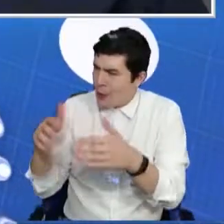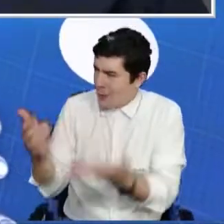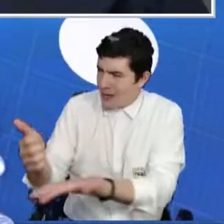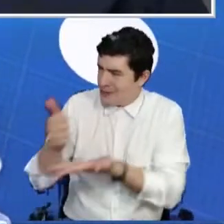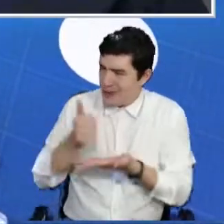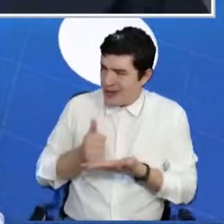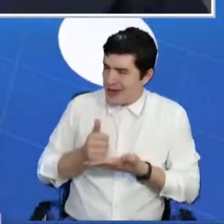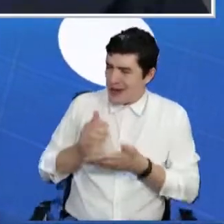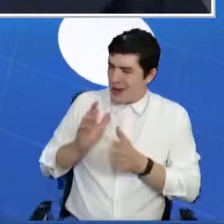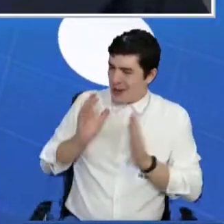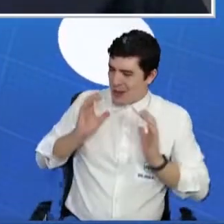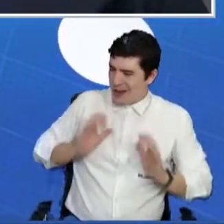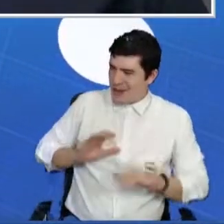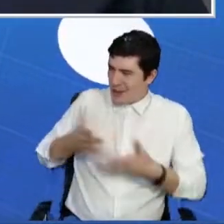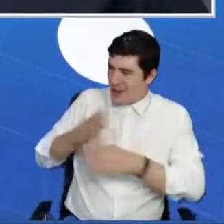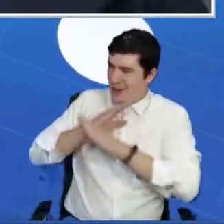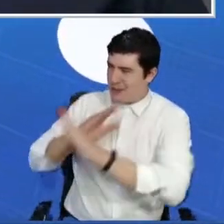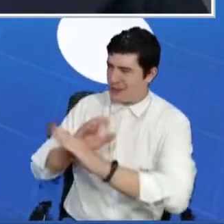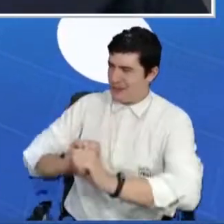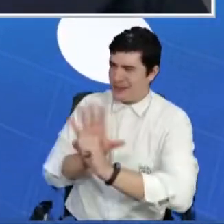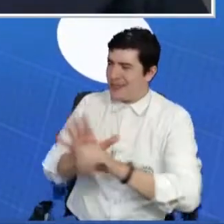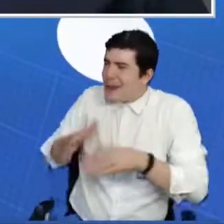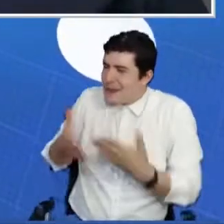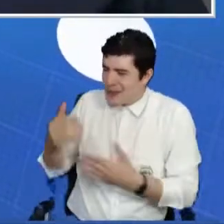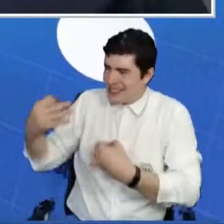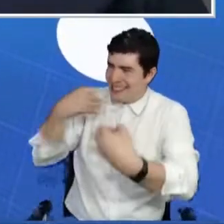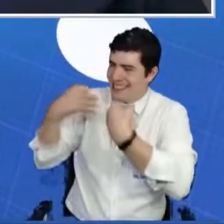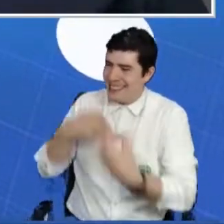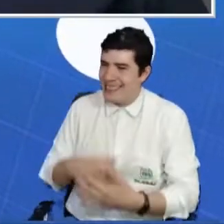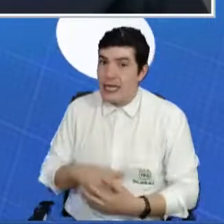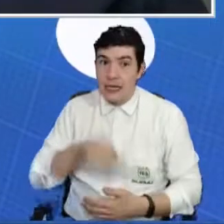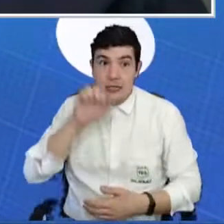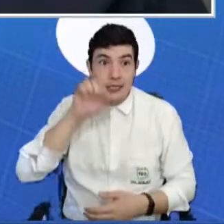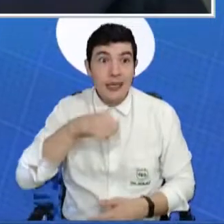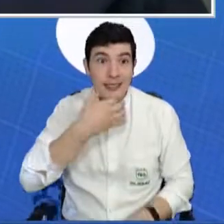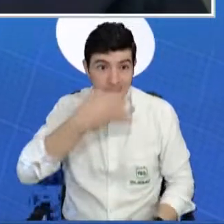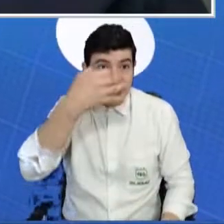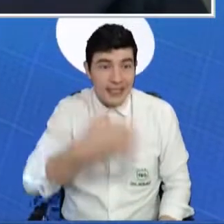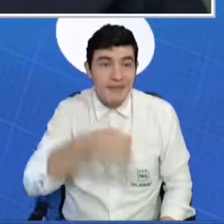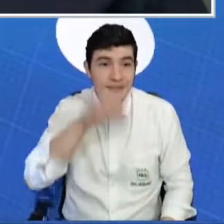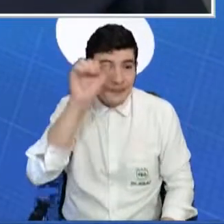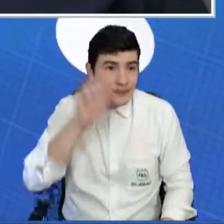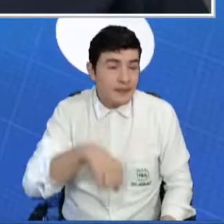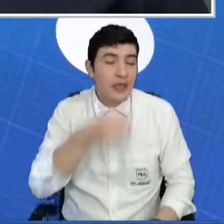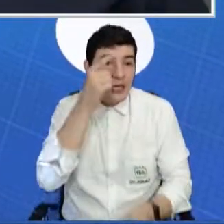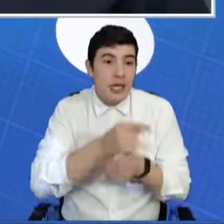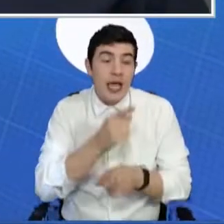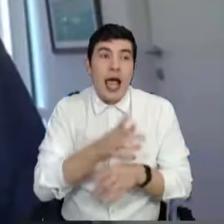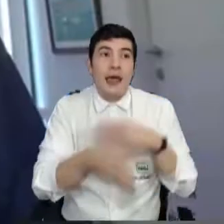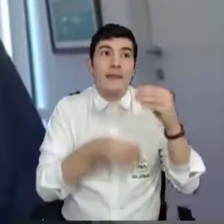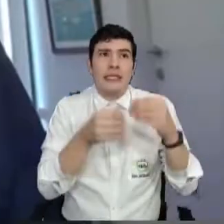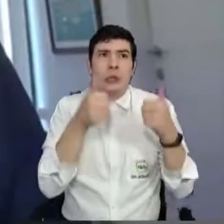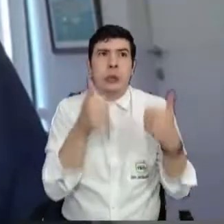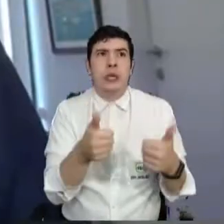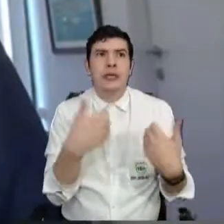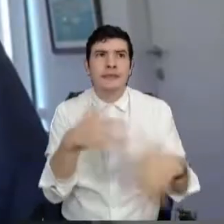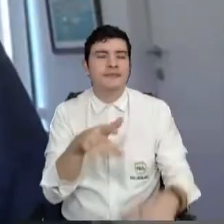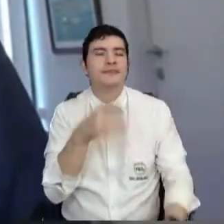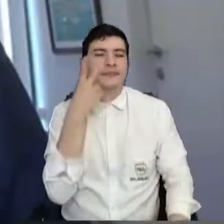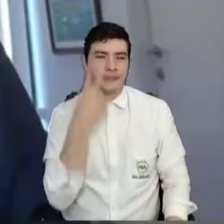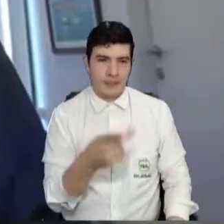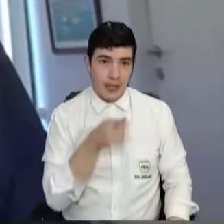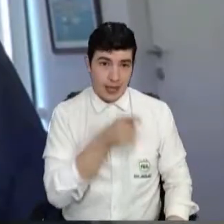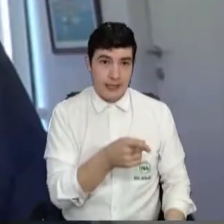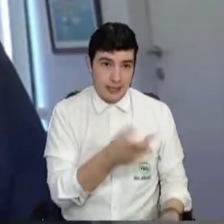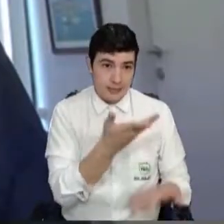vacuna contra el coronavirus? Sí, es cierto. Y además muy bien, porque mira, este es un producto que actúa de